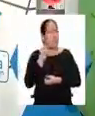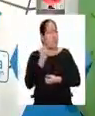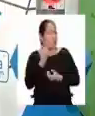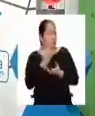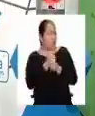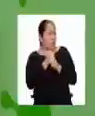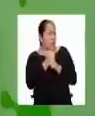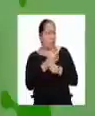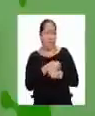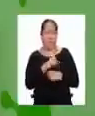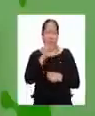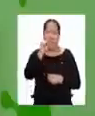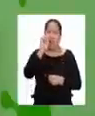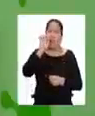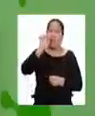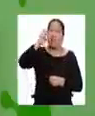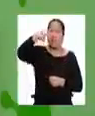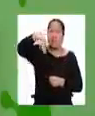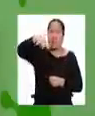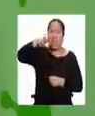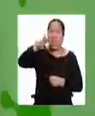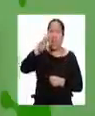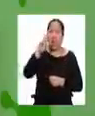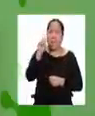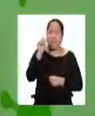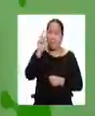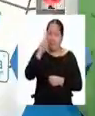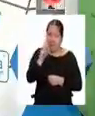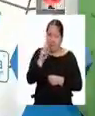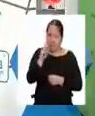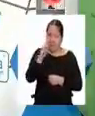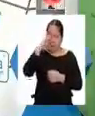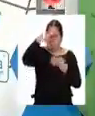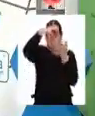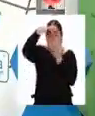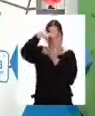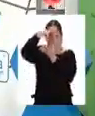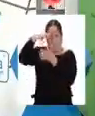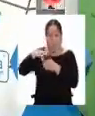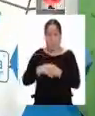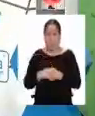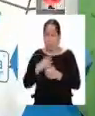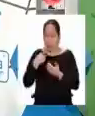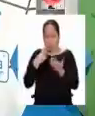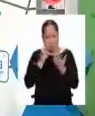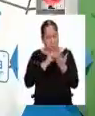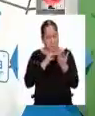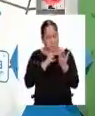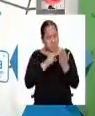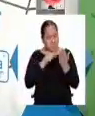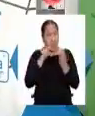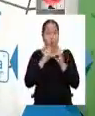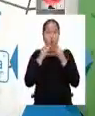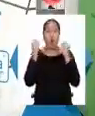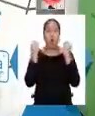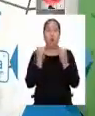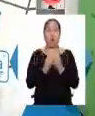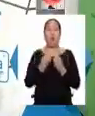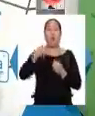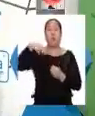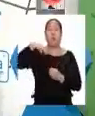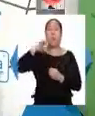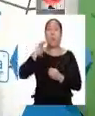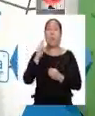funciona? ¿Sembrar nubes? Como quien siembra papas. Bueno, según lo que estoy leyendo, la Organización